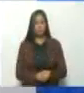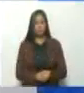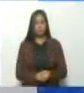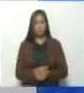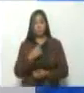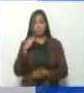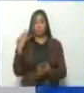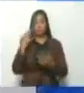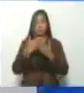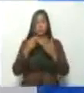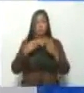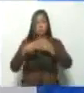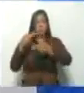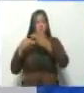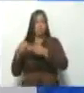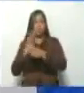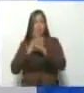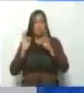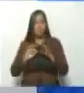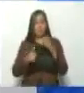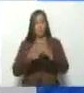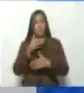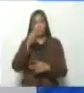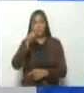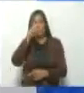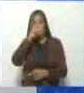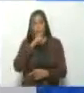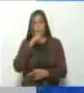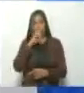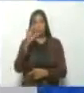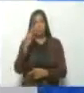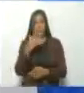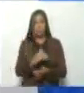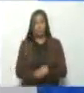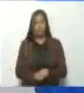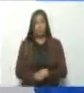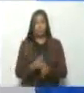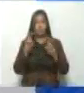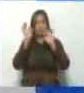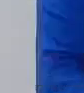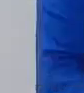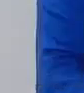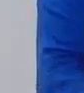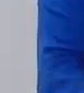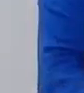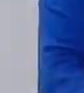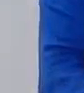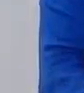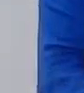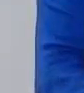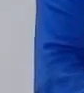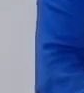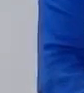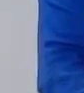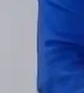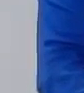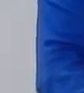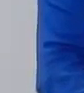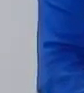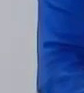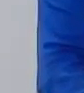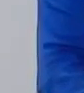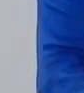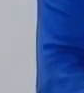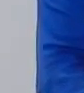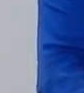hemos venido construyendo desde hace más de un año un nuevo modelo de gestión en materia